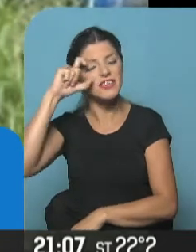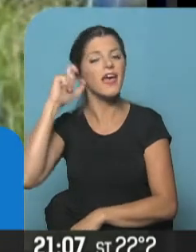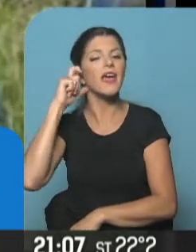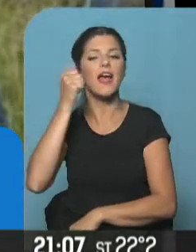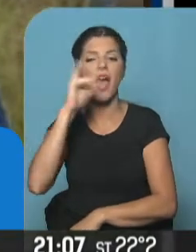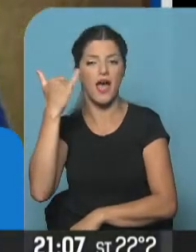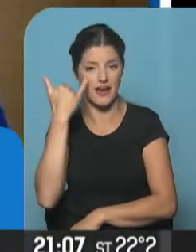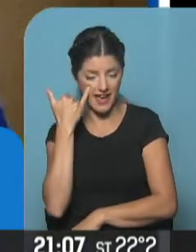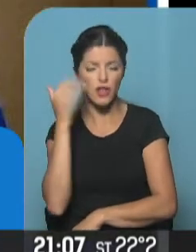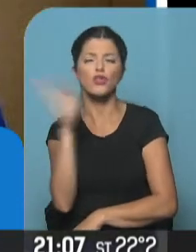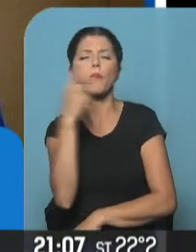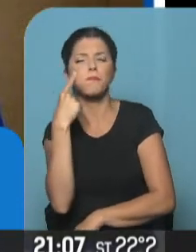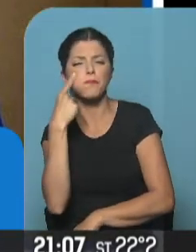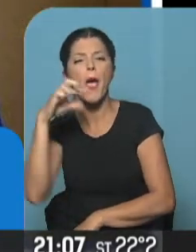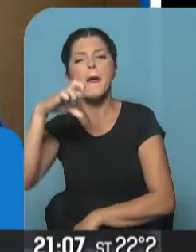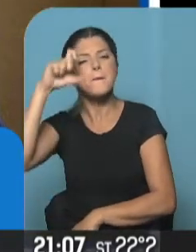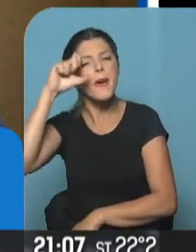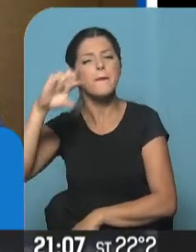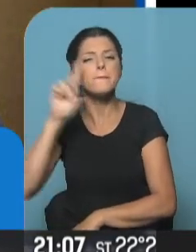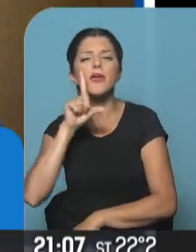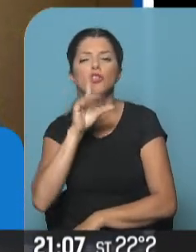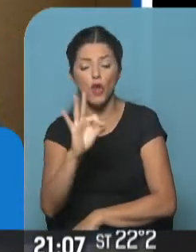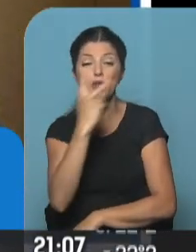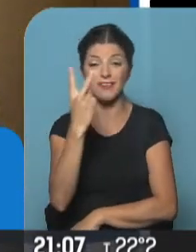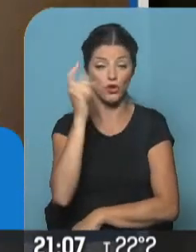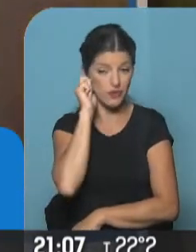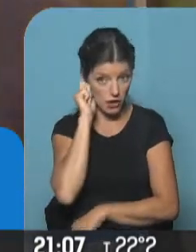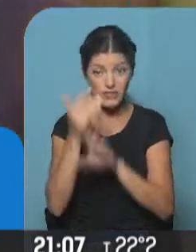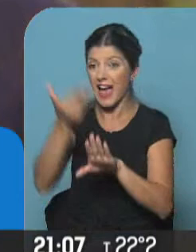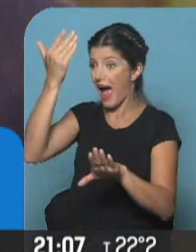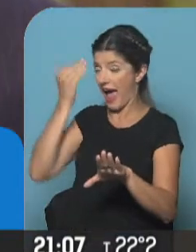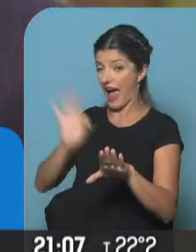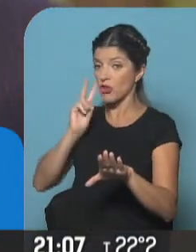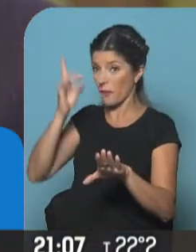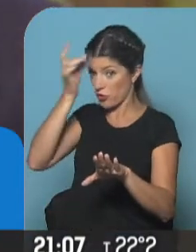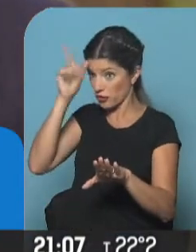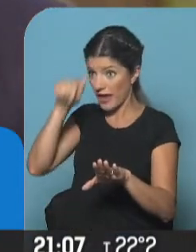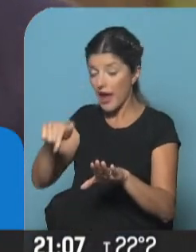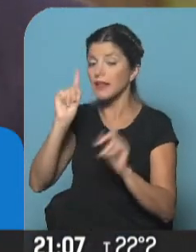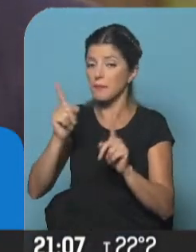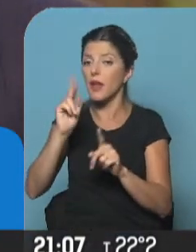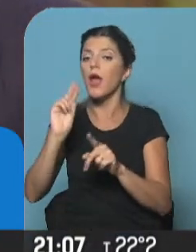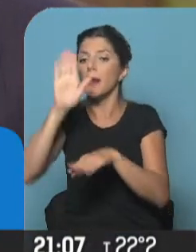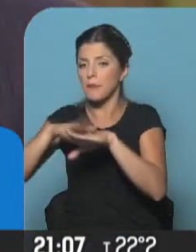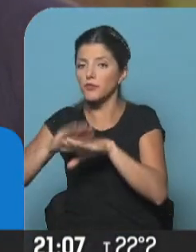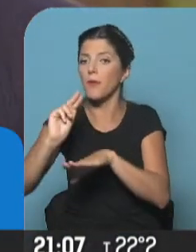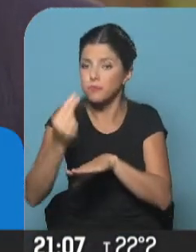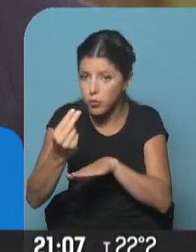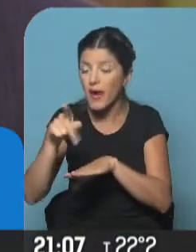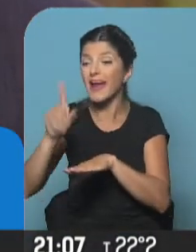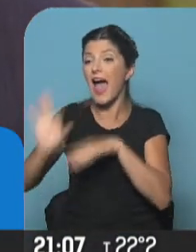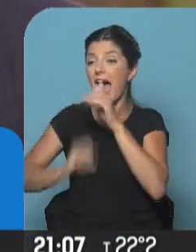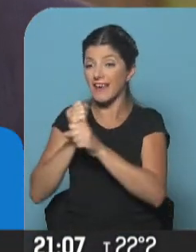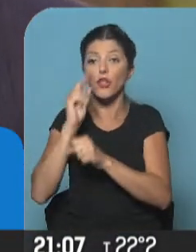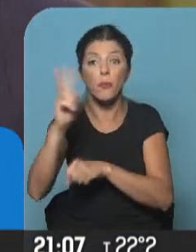32 años, quien ya fue condenado en el año 2012 por homicidio en grado de tentativa. La pena vence en 2018. Echegaray